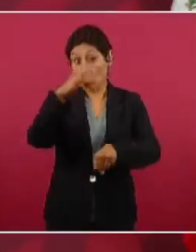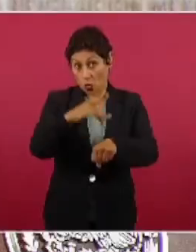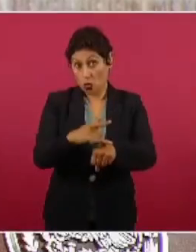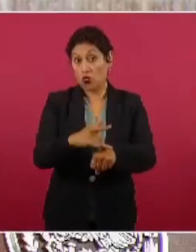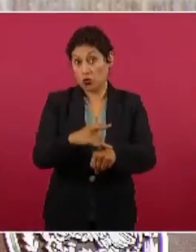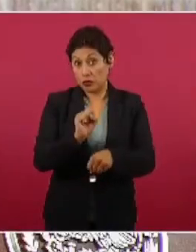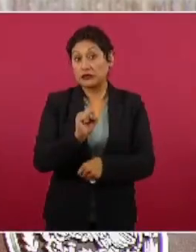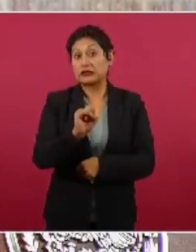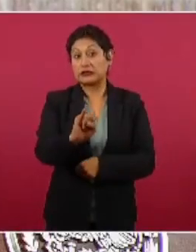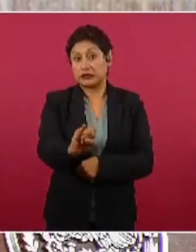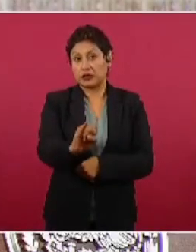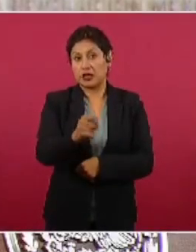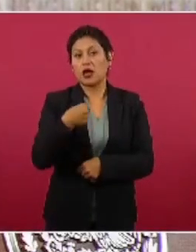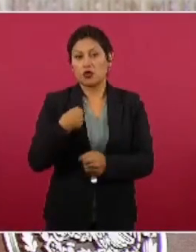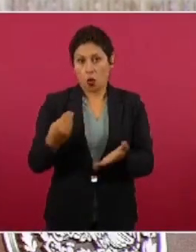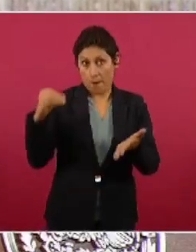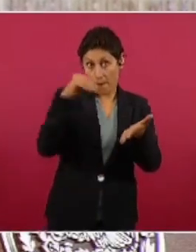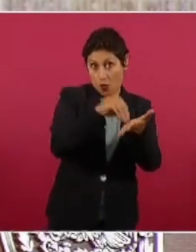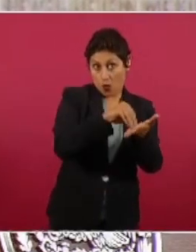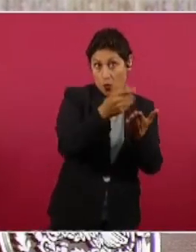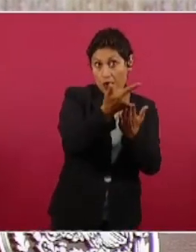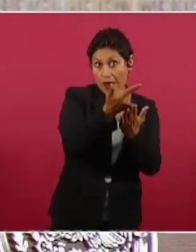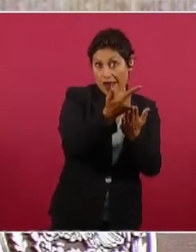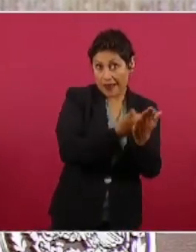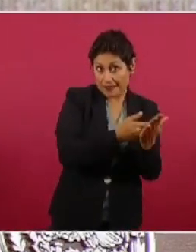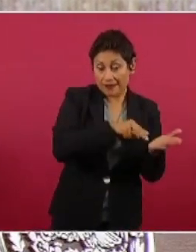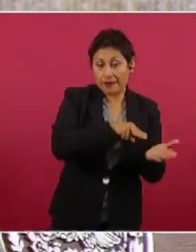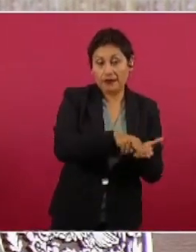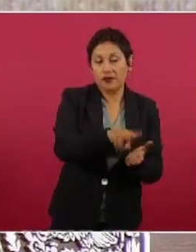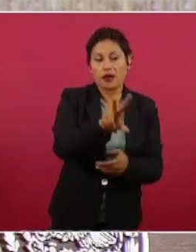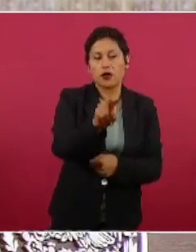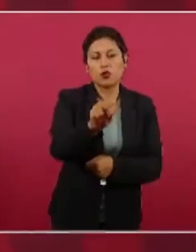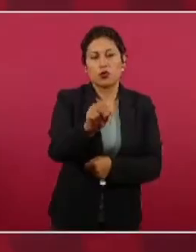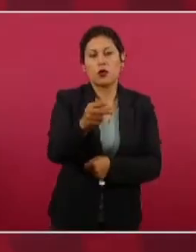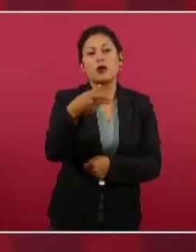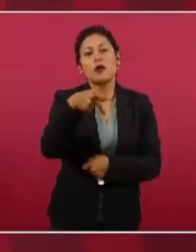porque cuando entró el presidente Trump,